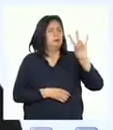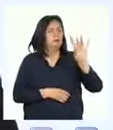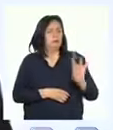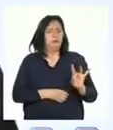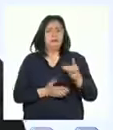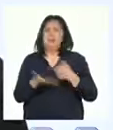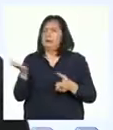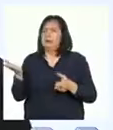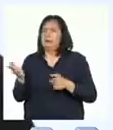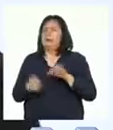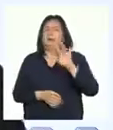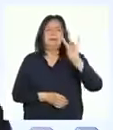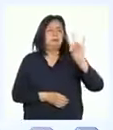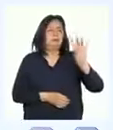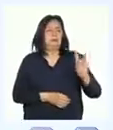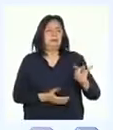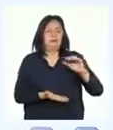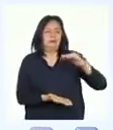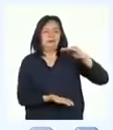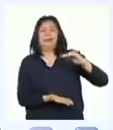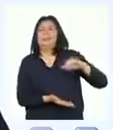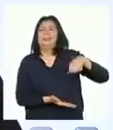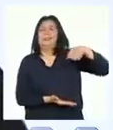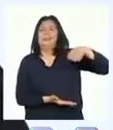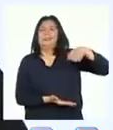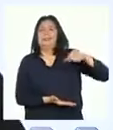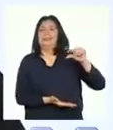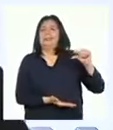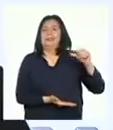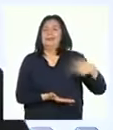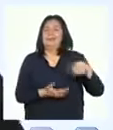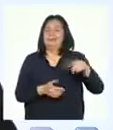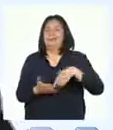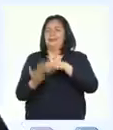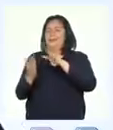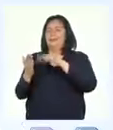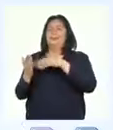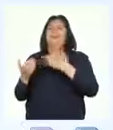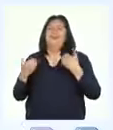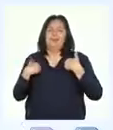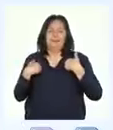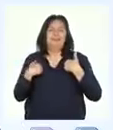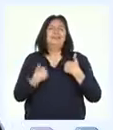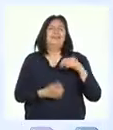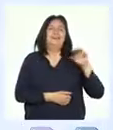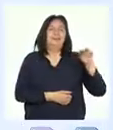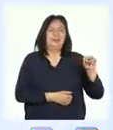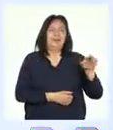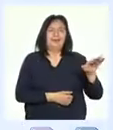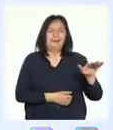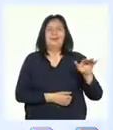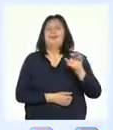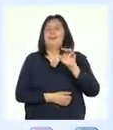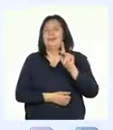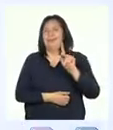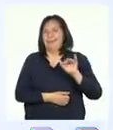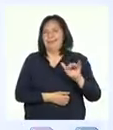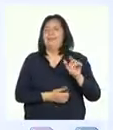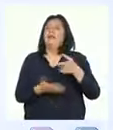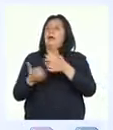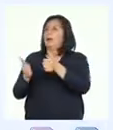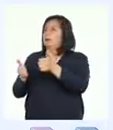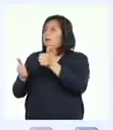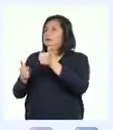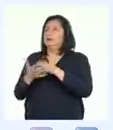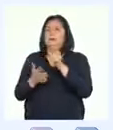qué? 7 octavos de galón de pintura. Esa es la cantidad de pintura que obtendrán Mateo y Karina. Exacto.